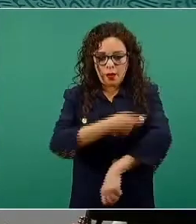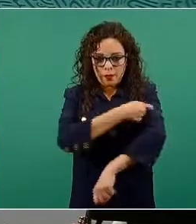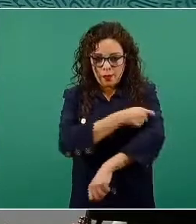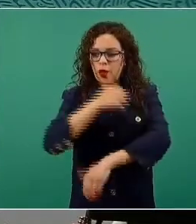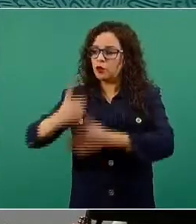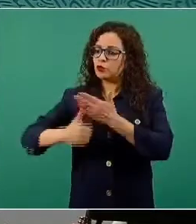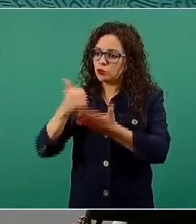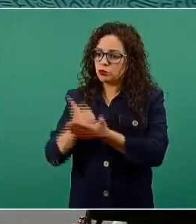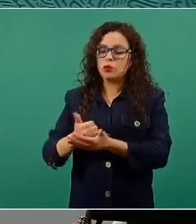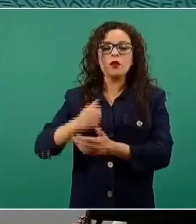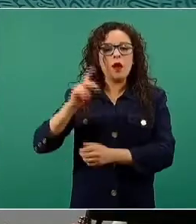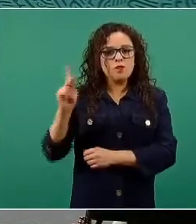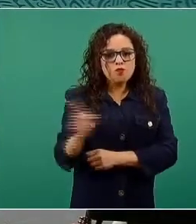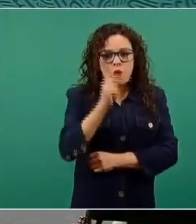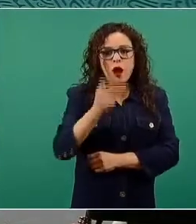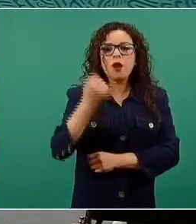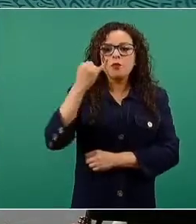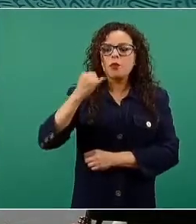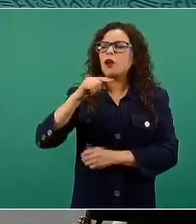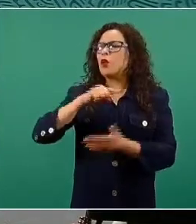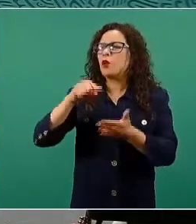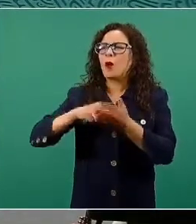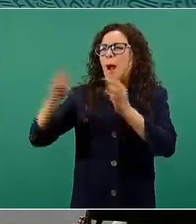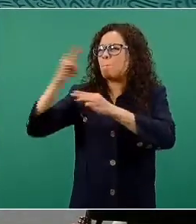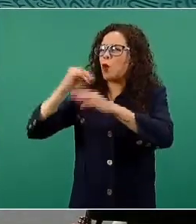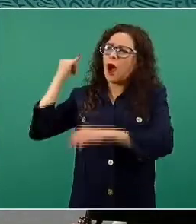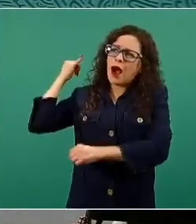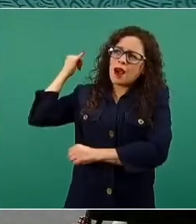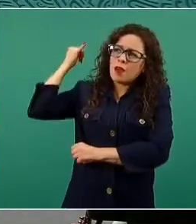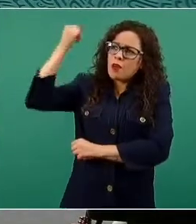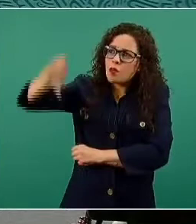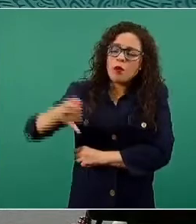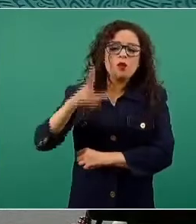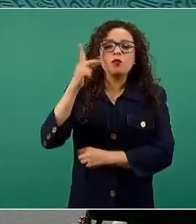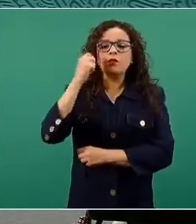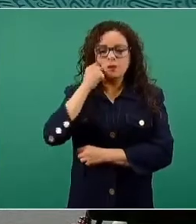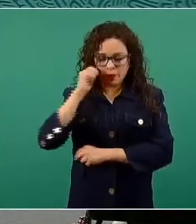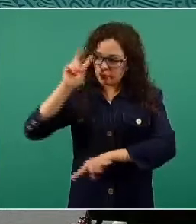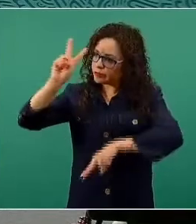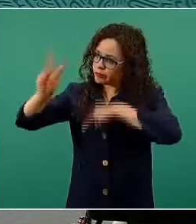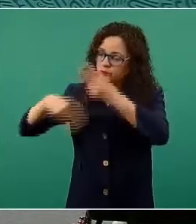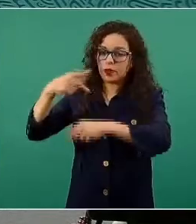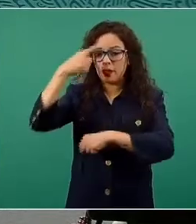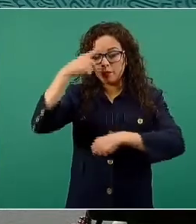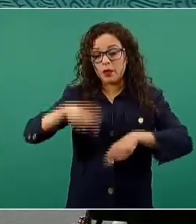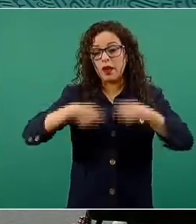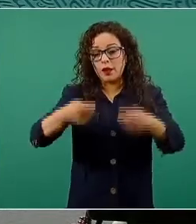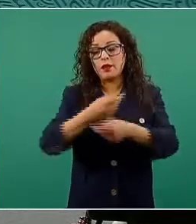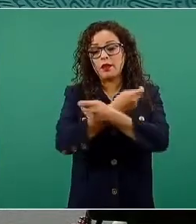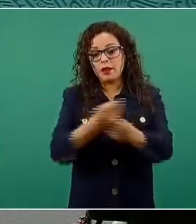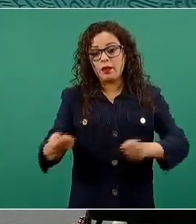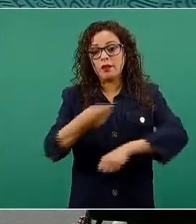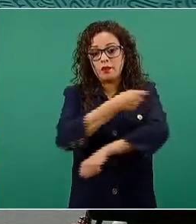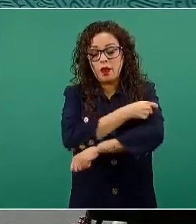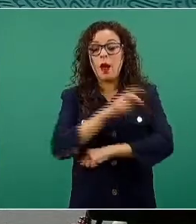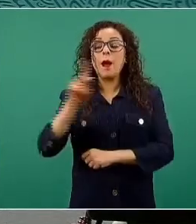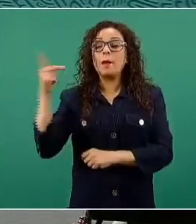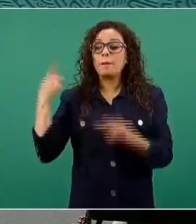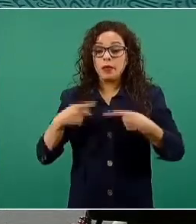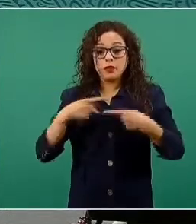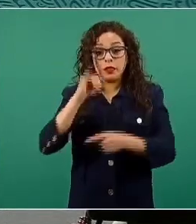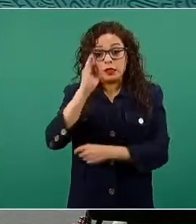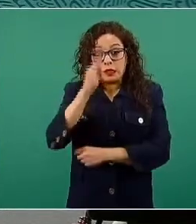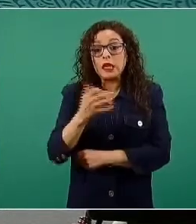el pueblo más apartado, ahí vamos a llegar para que exista la vacuna y las personas que así lo deseen